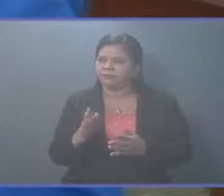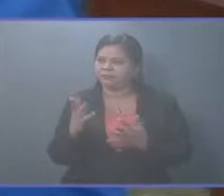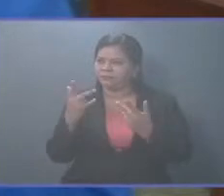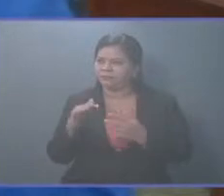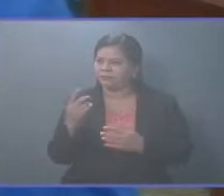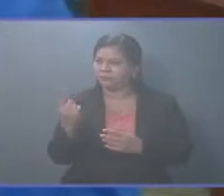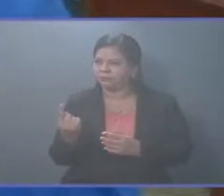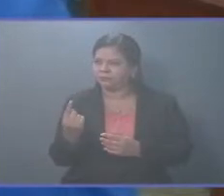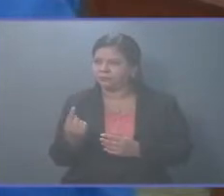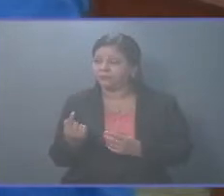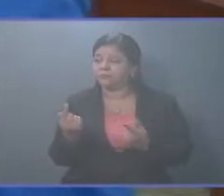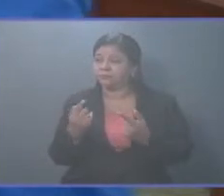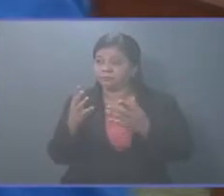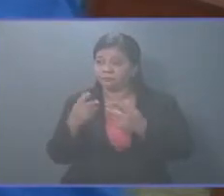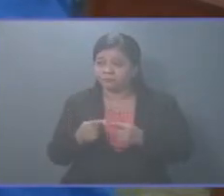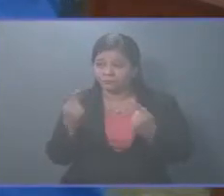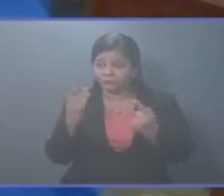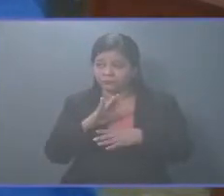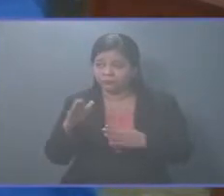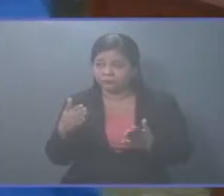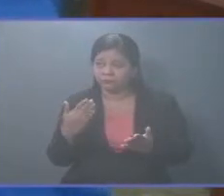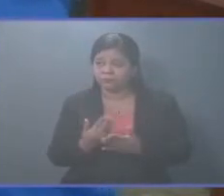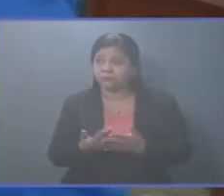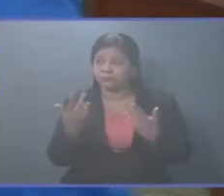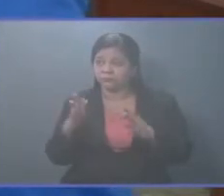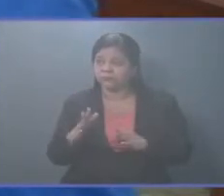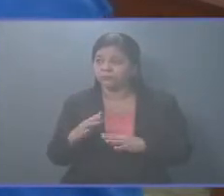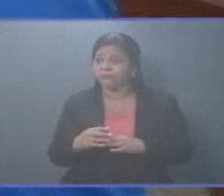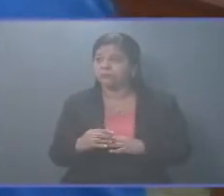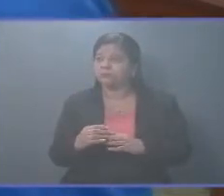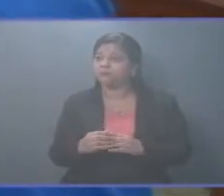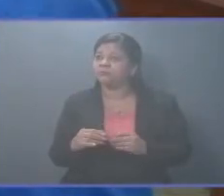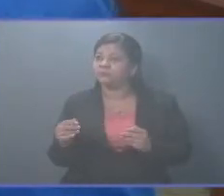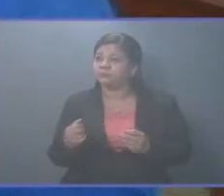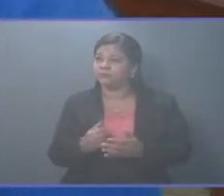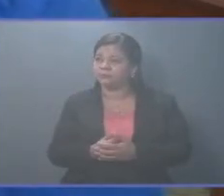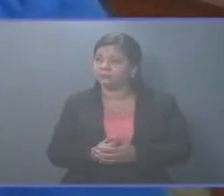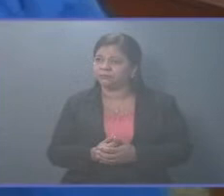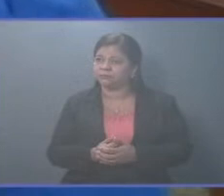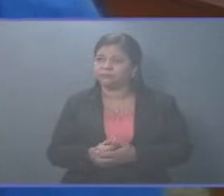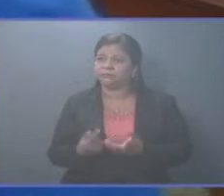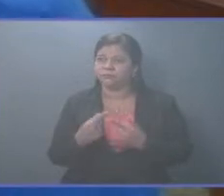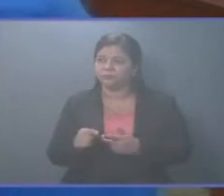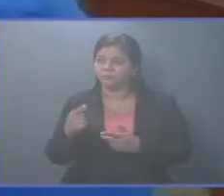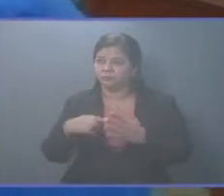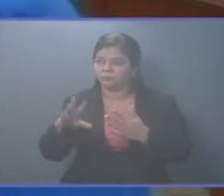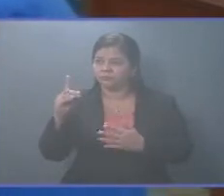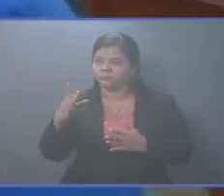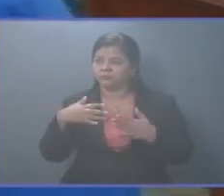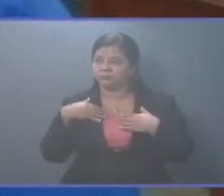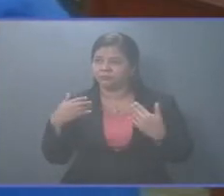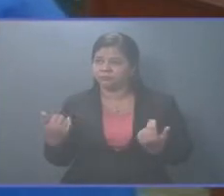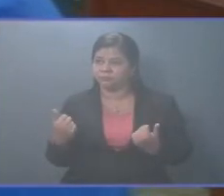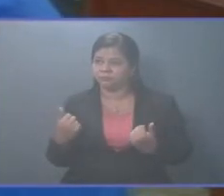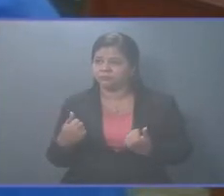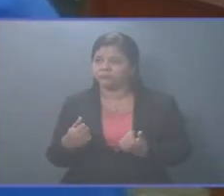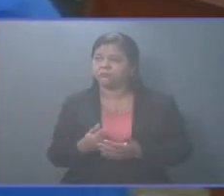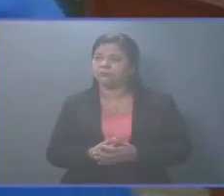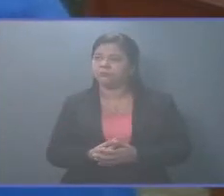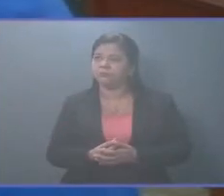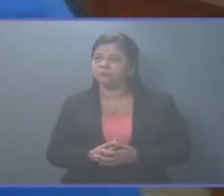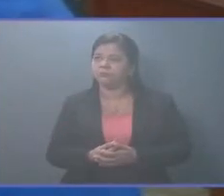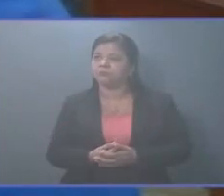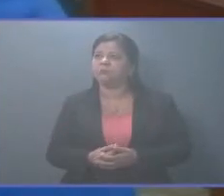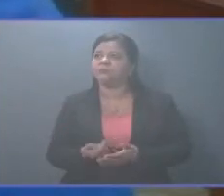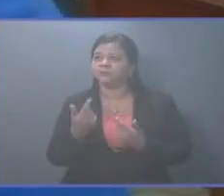mengano, contra aquellos que promueven la medicina homeopática, etcétera, etcétera? Porque el Código de Salud